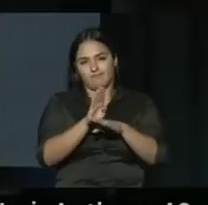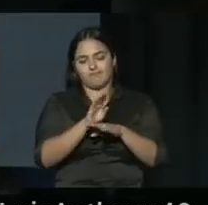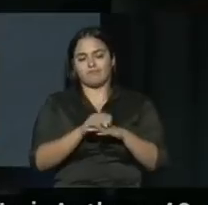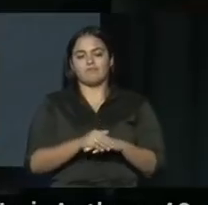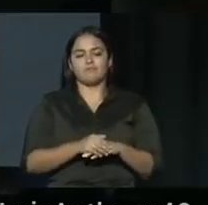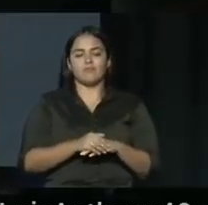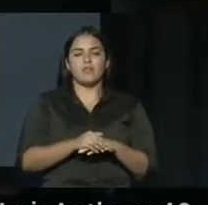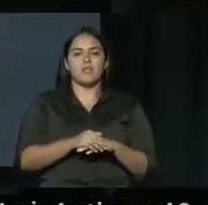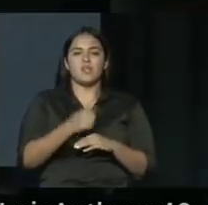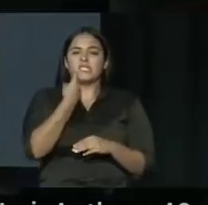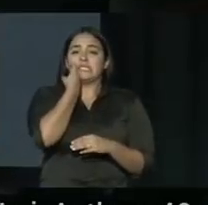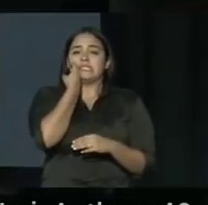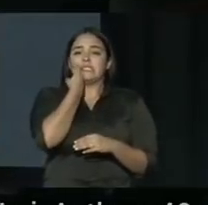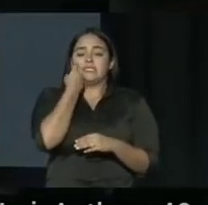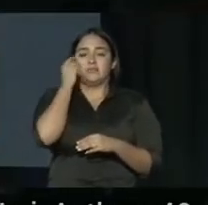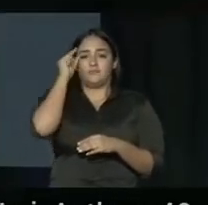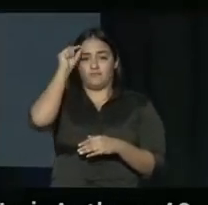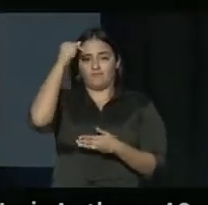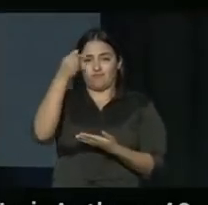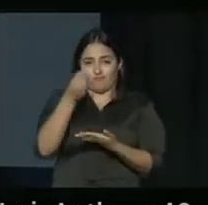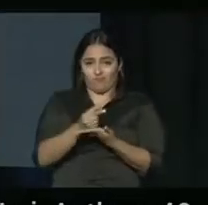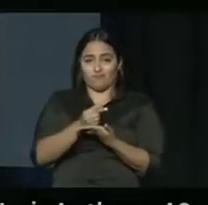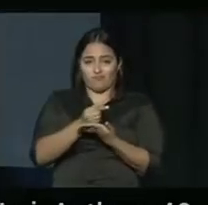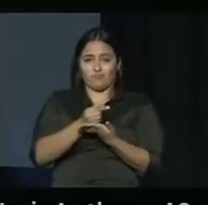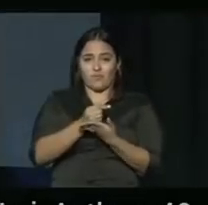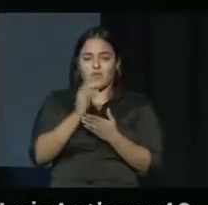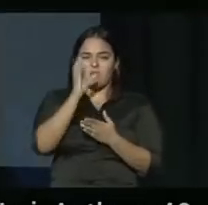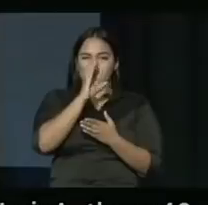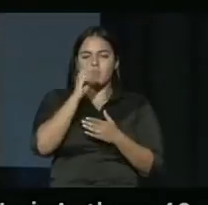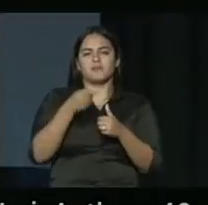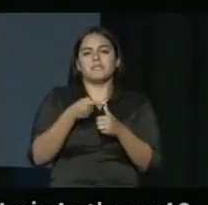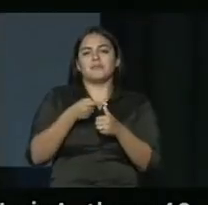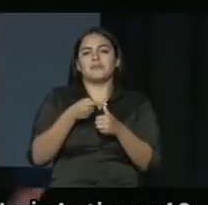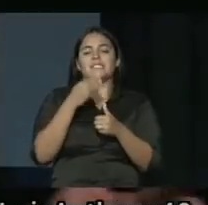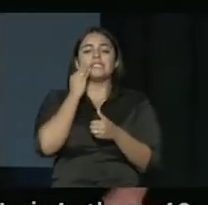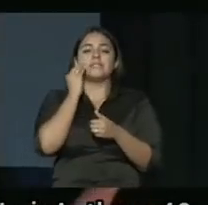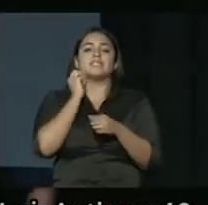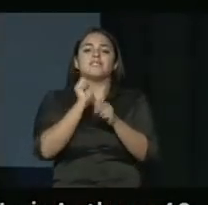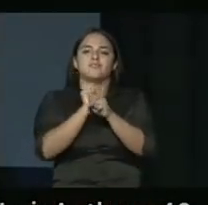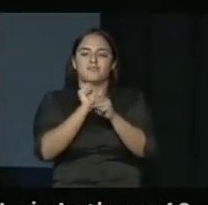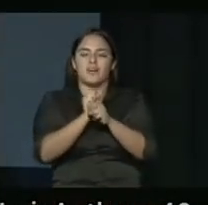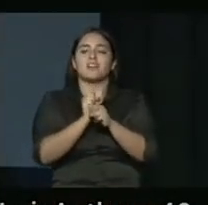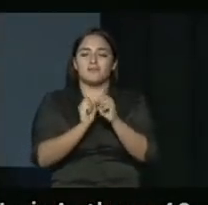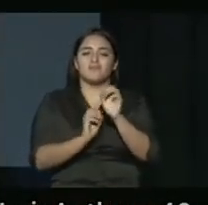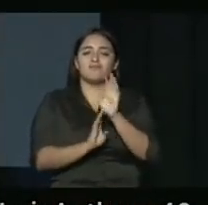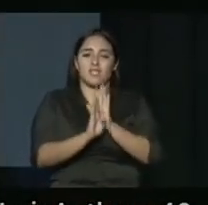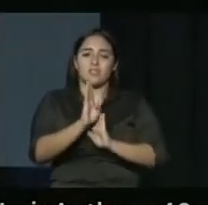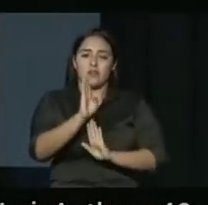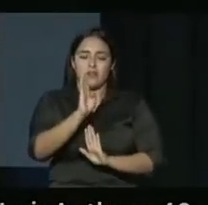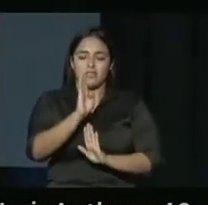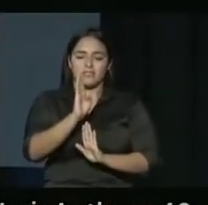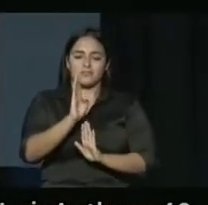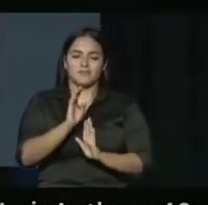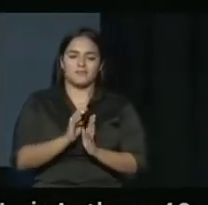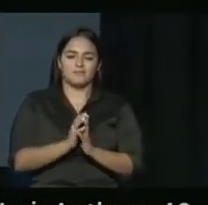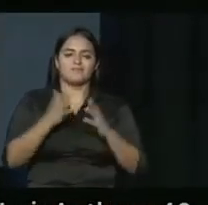recién graduados buscan una primera experiencia de trabajo para progresar.